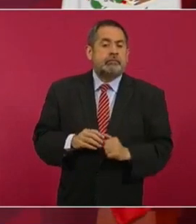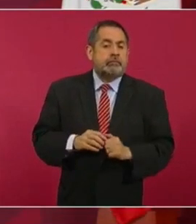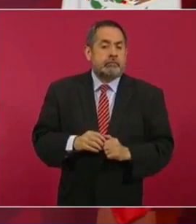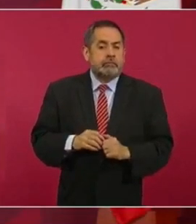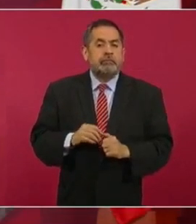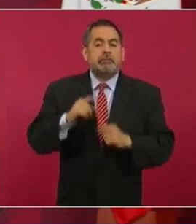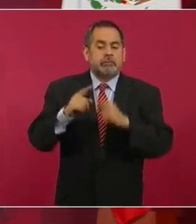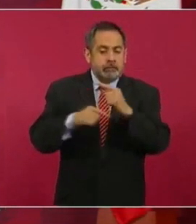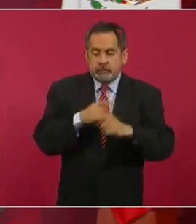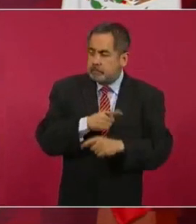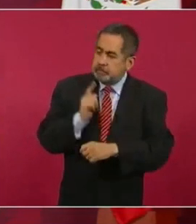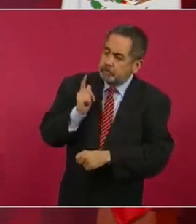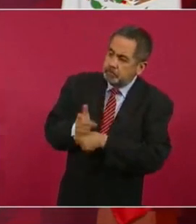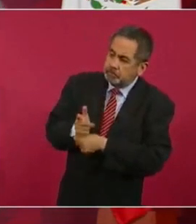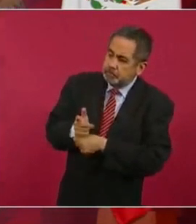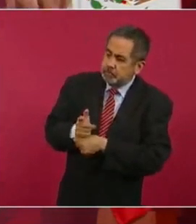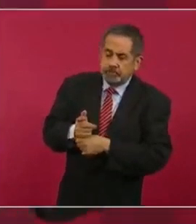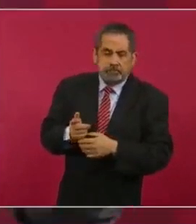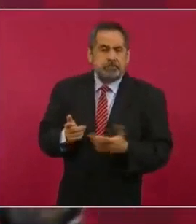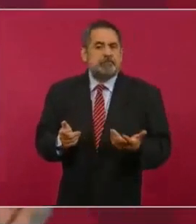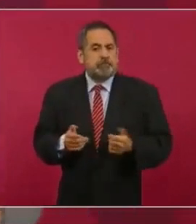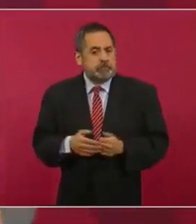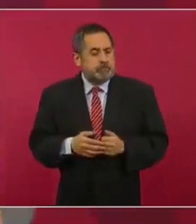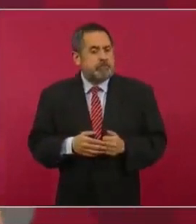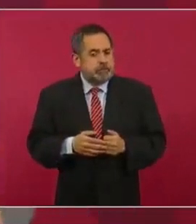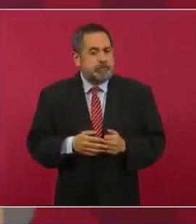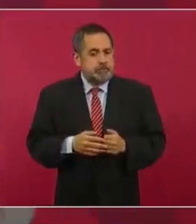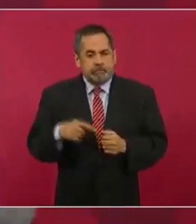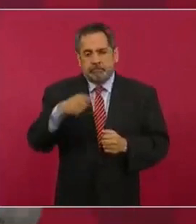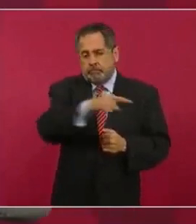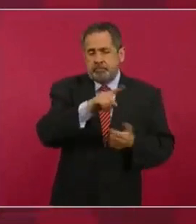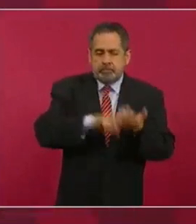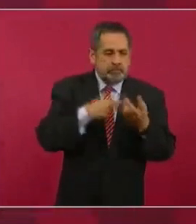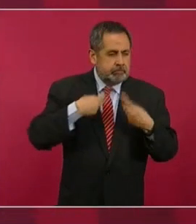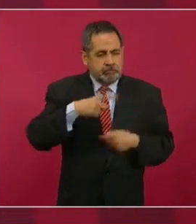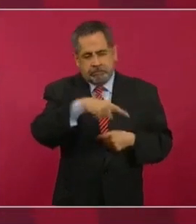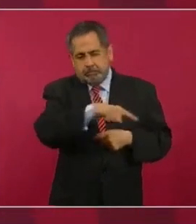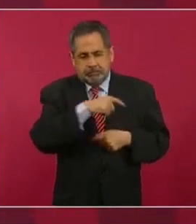y pues se dieron cuenta, porque pues son gentes